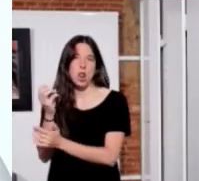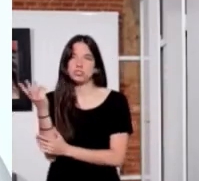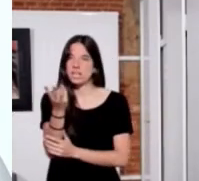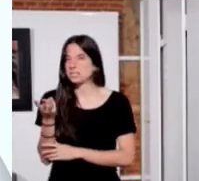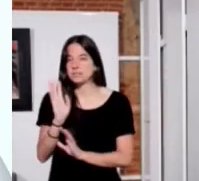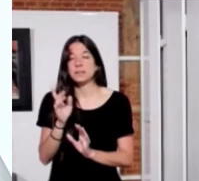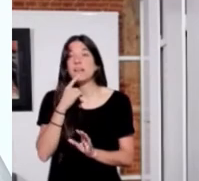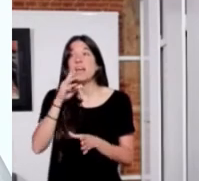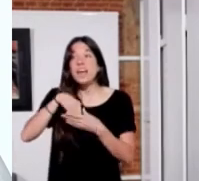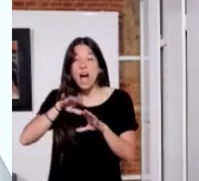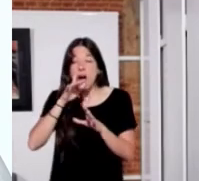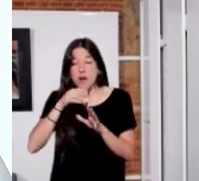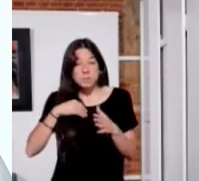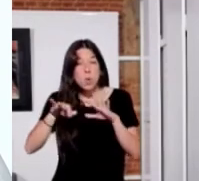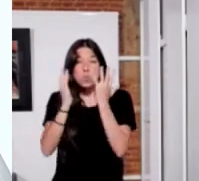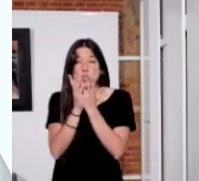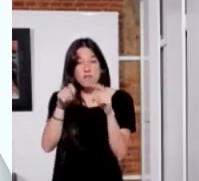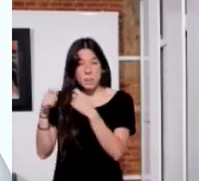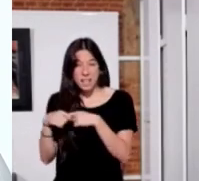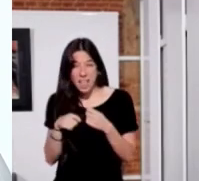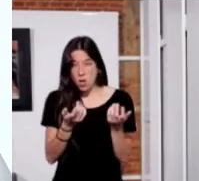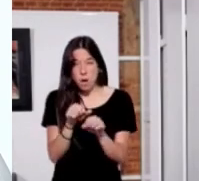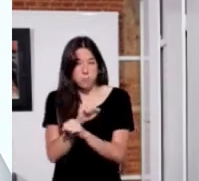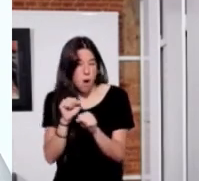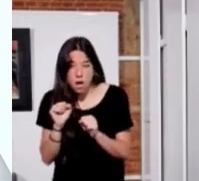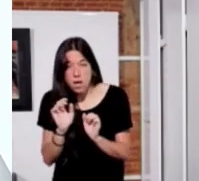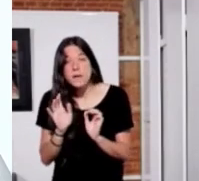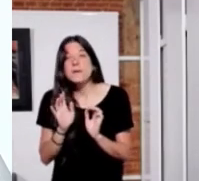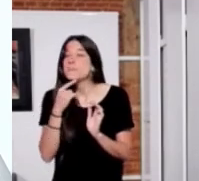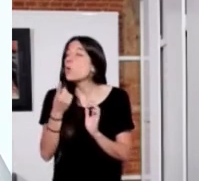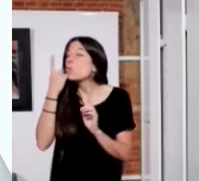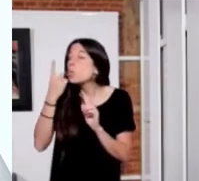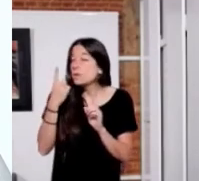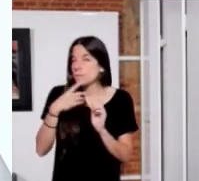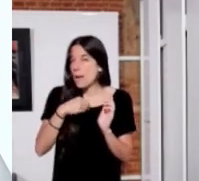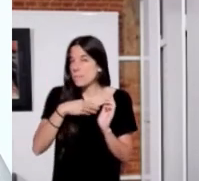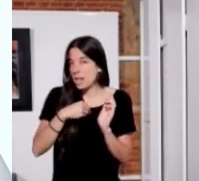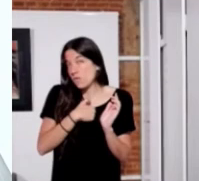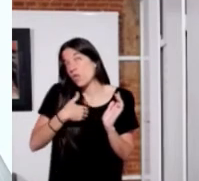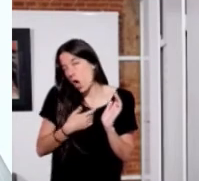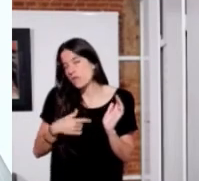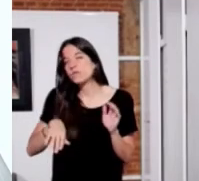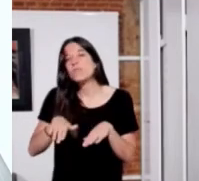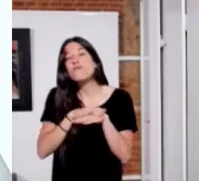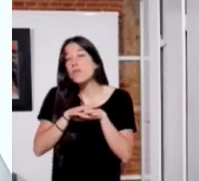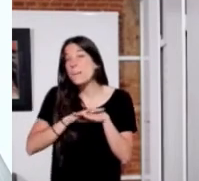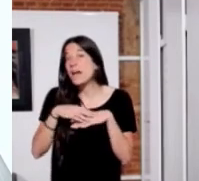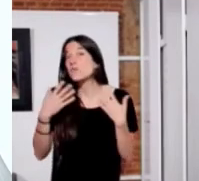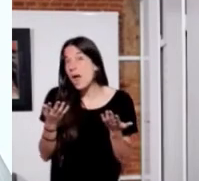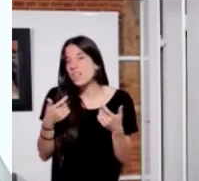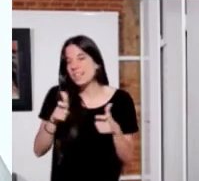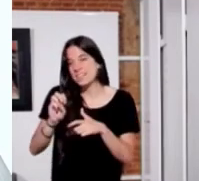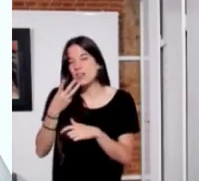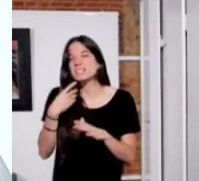mundo fragmentado y atomizado, uno de los papeles fundamentales del tercer sector es generar relacionalidad